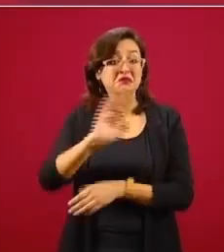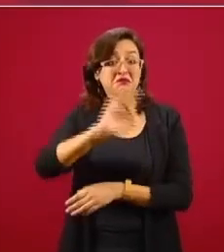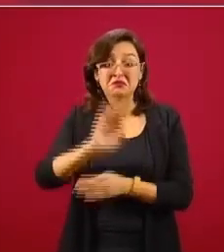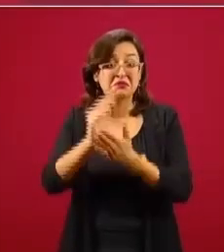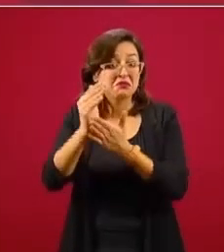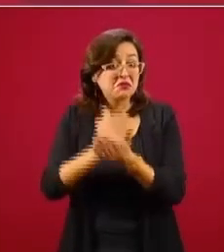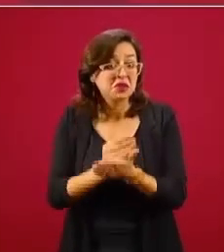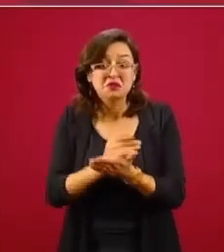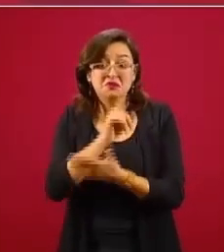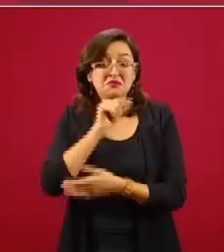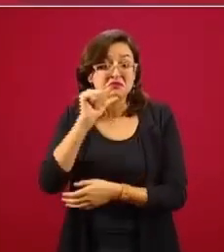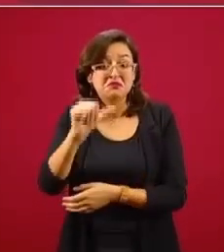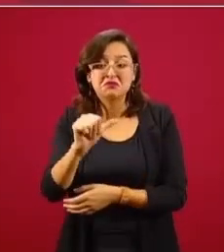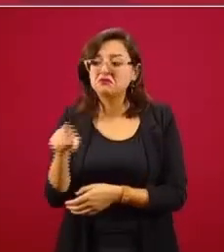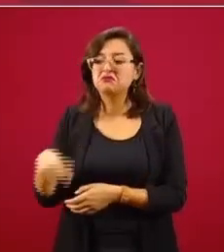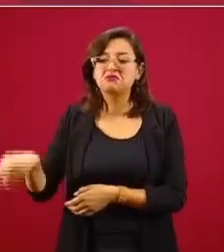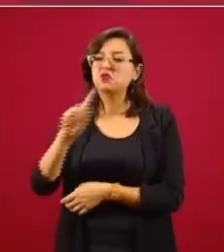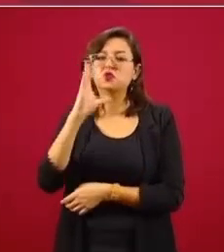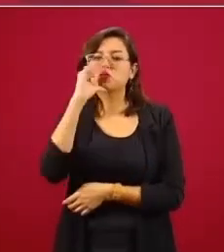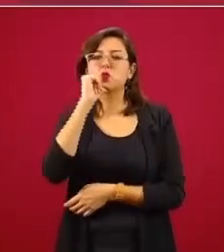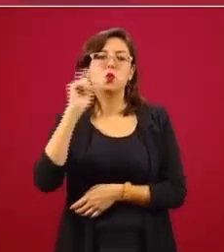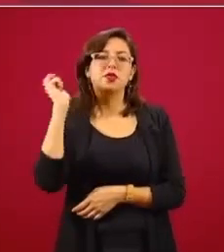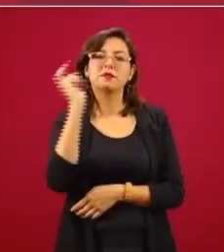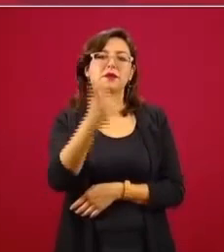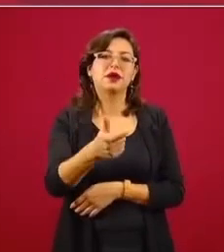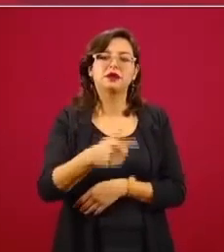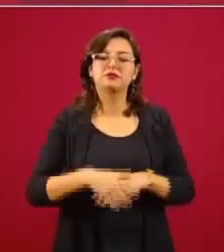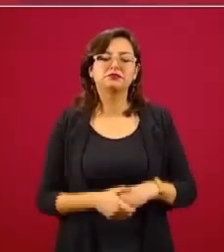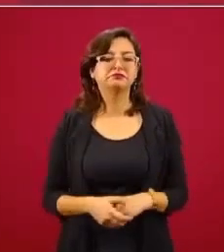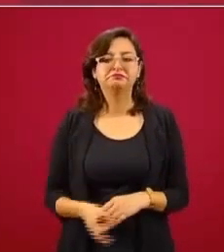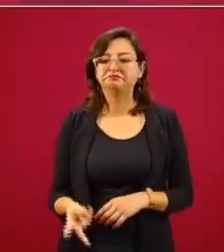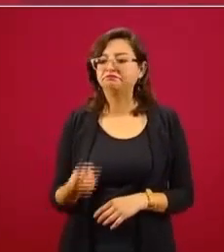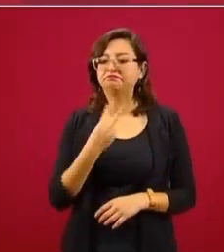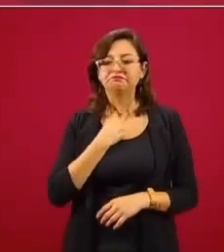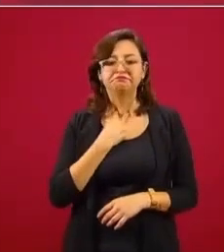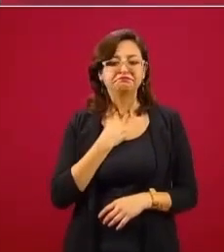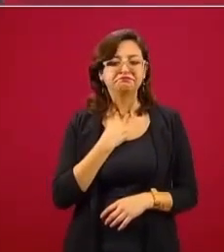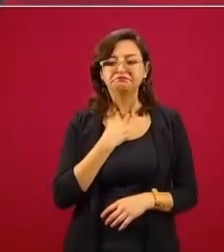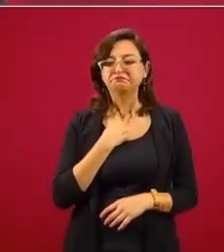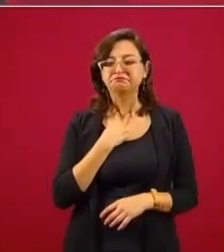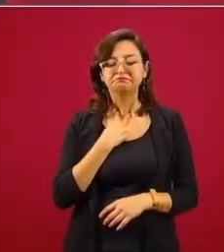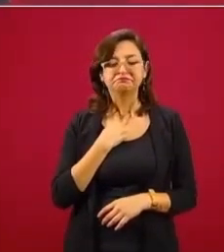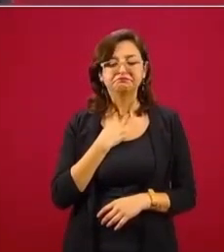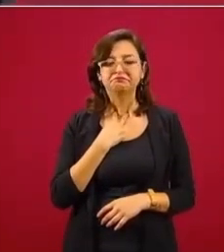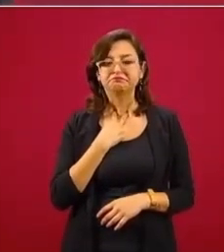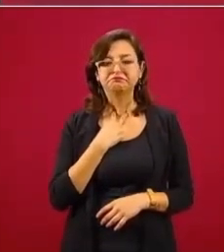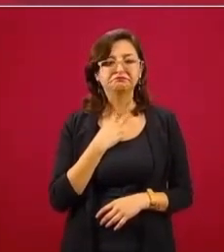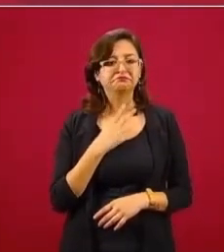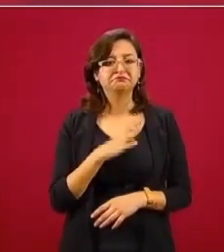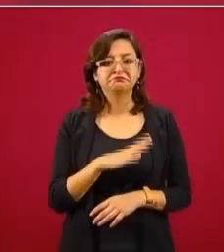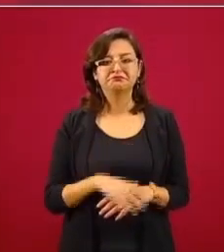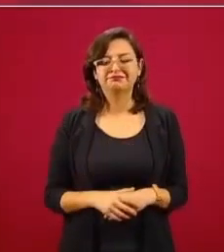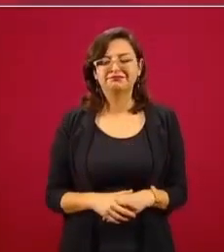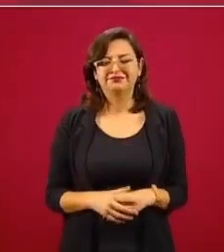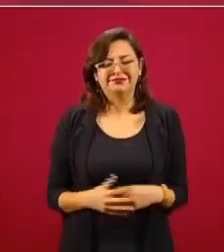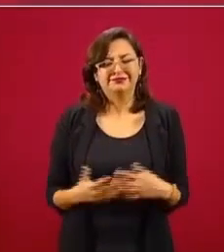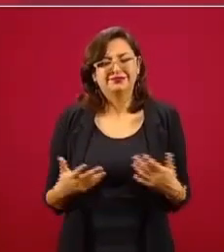pago no tendría solvencia entonces